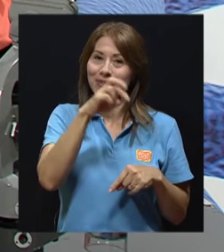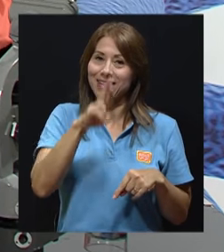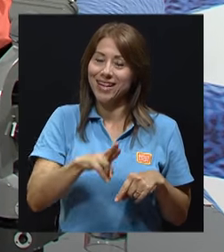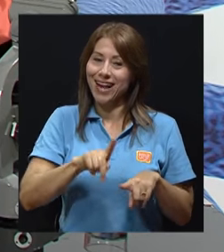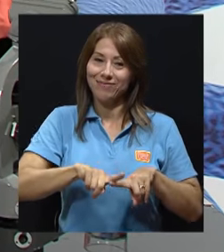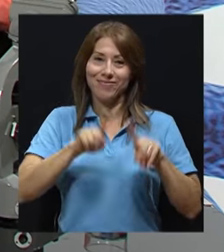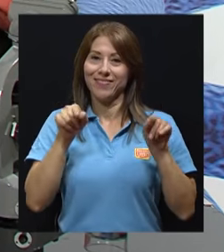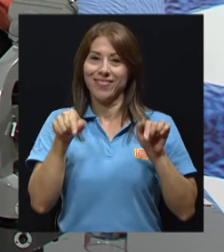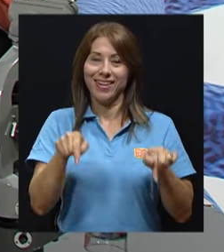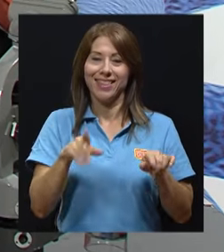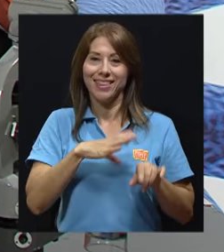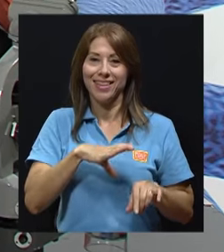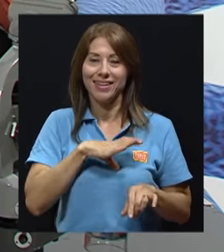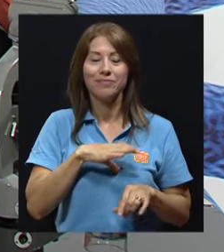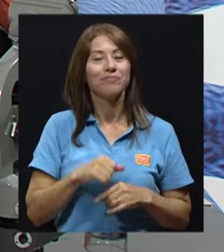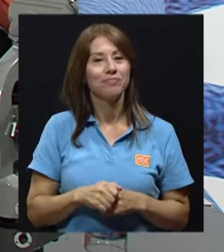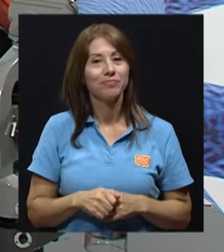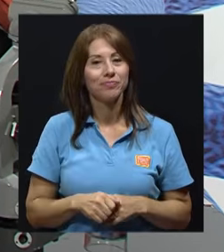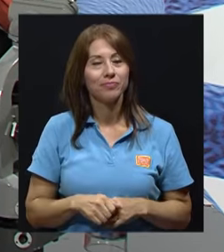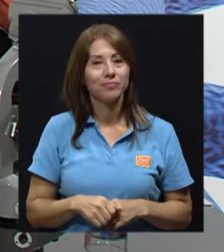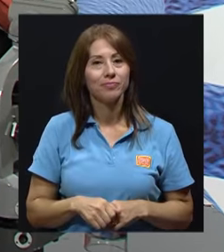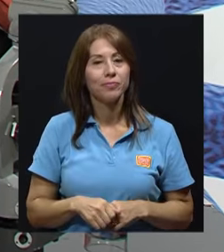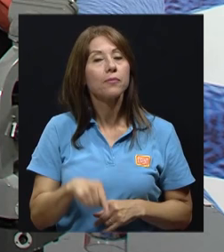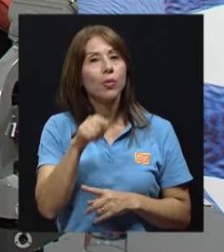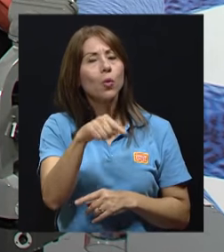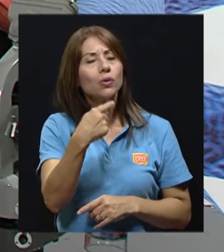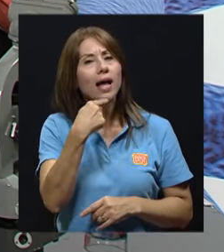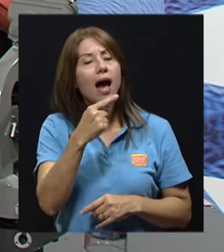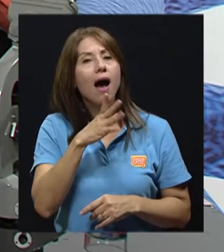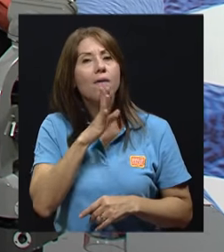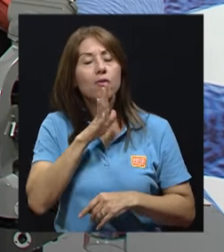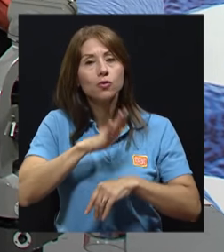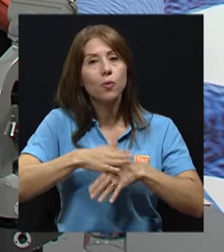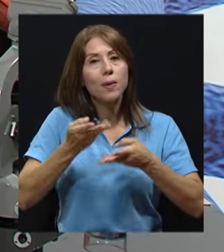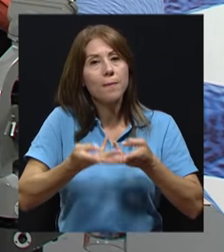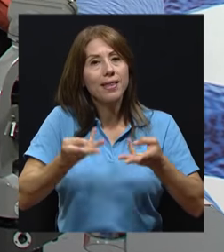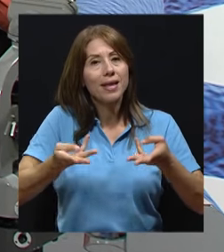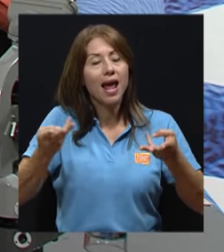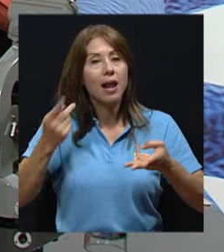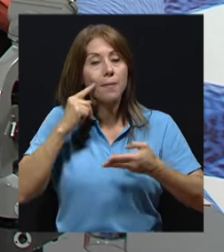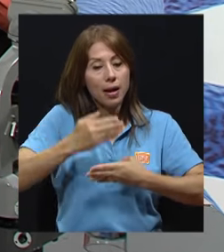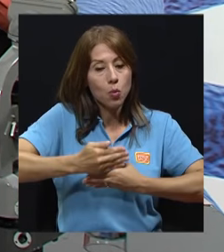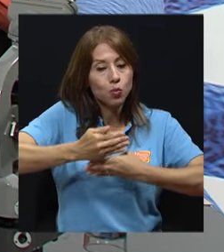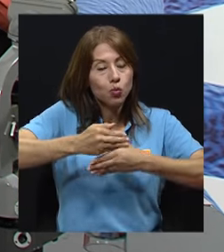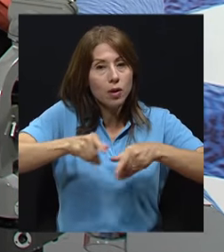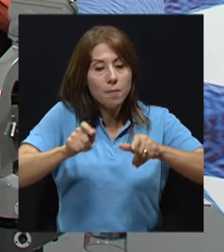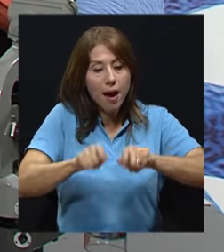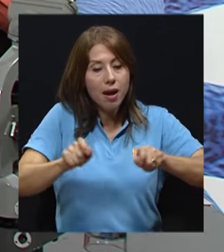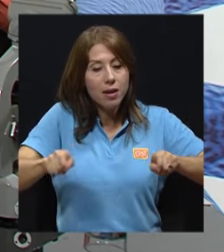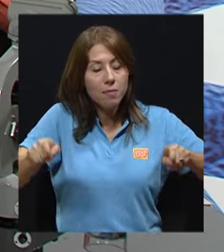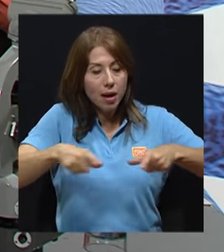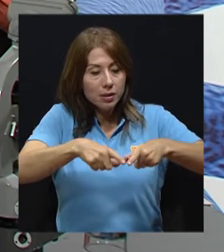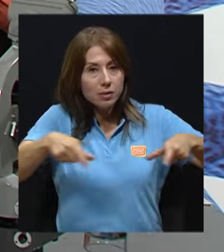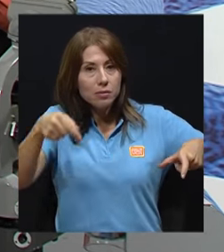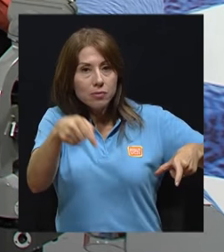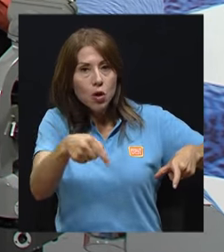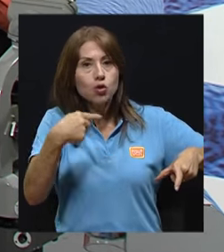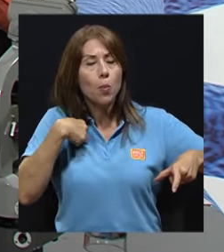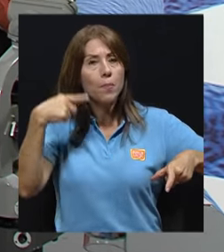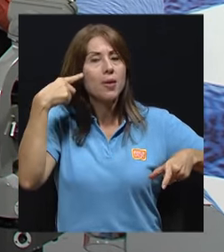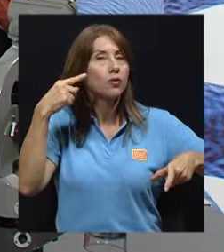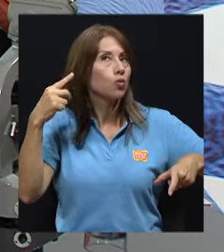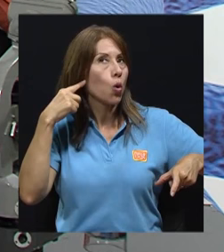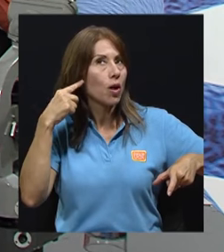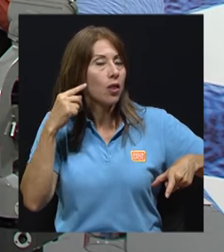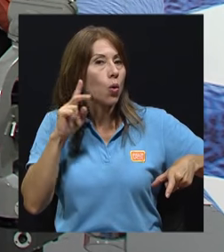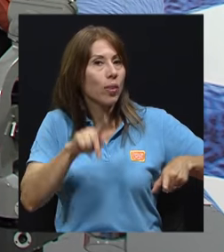imaginar cuando usted mencionó lo de el el material de construcción raciel yo me imagino que hay diferencias significativas